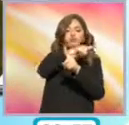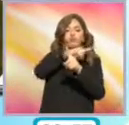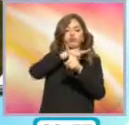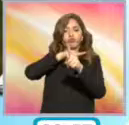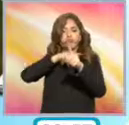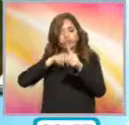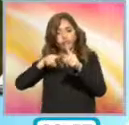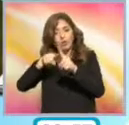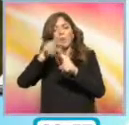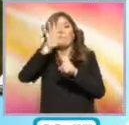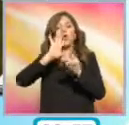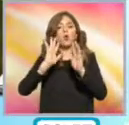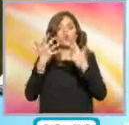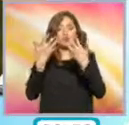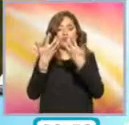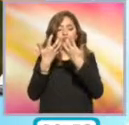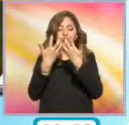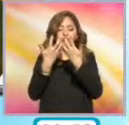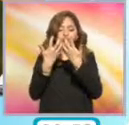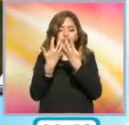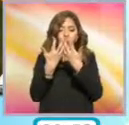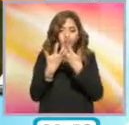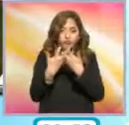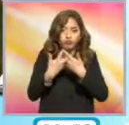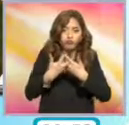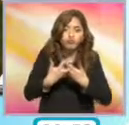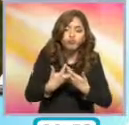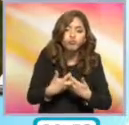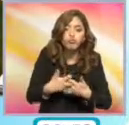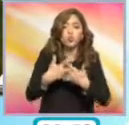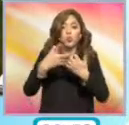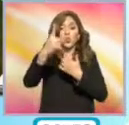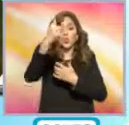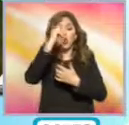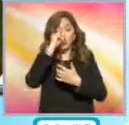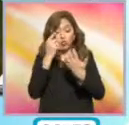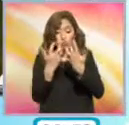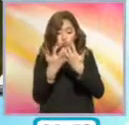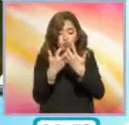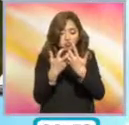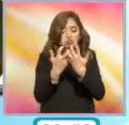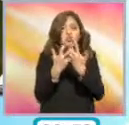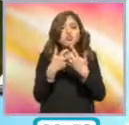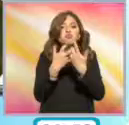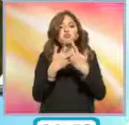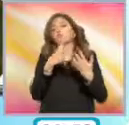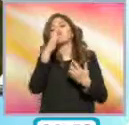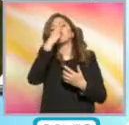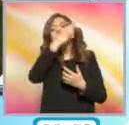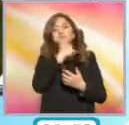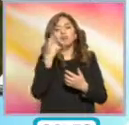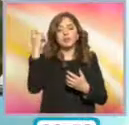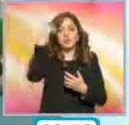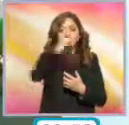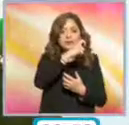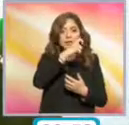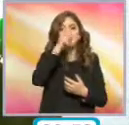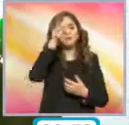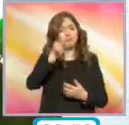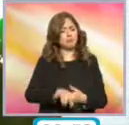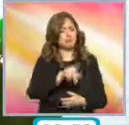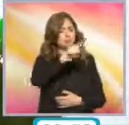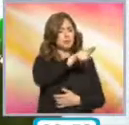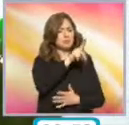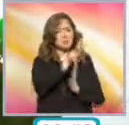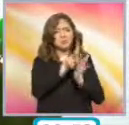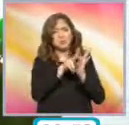un engranaje. Un engranaje, exactamente. Exactamente, Falla sí. uno y fallan todos. Y fallan todos, ¿no? exacto, exacto. Y bueno, creo que ha estado muy bonito y hoy